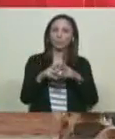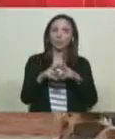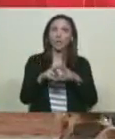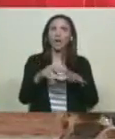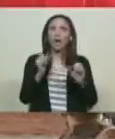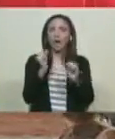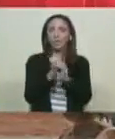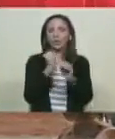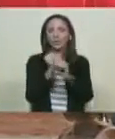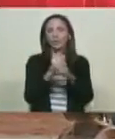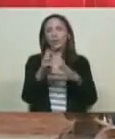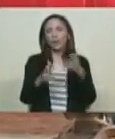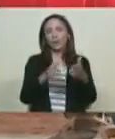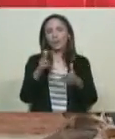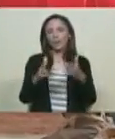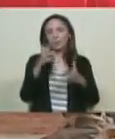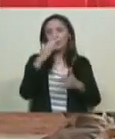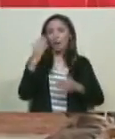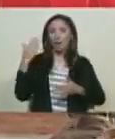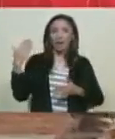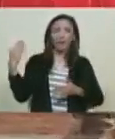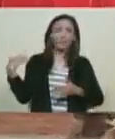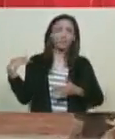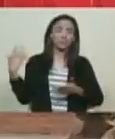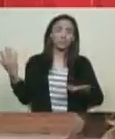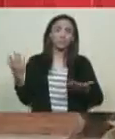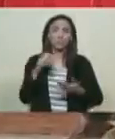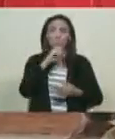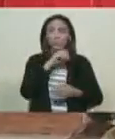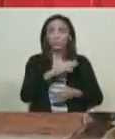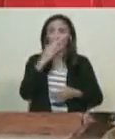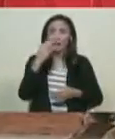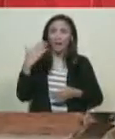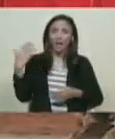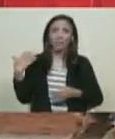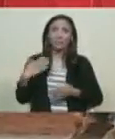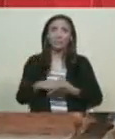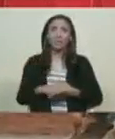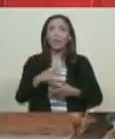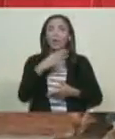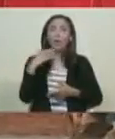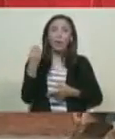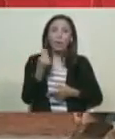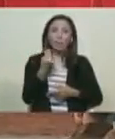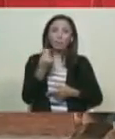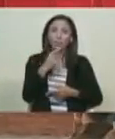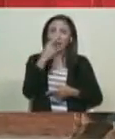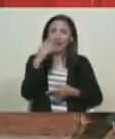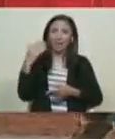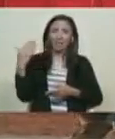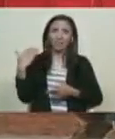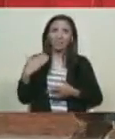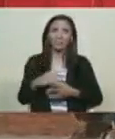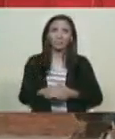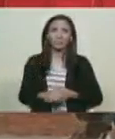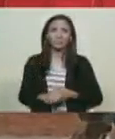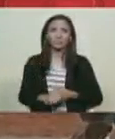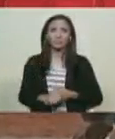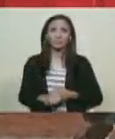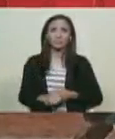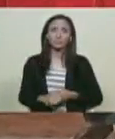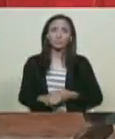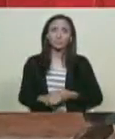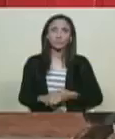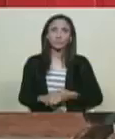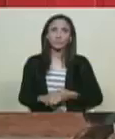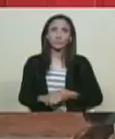de estaciones. Era un muchacho, así como Amaro, William Amaro, que anda por ahí con su barrigota. Ya inscribimos a